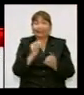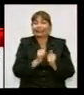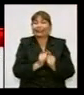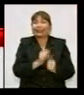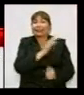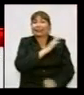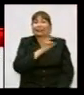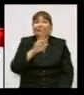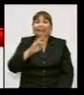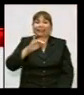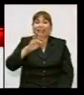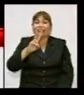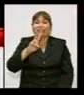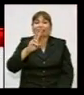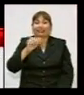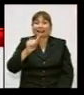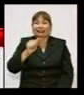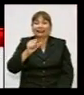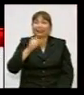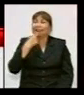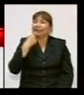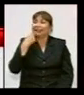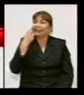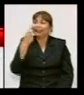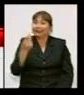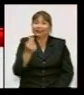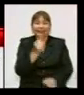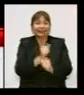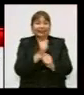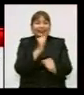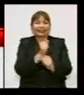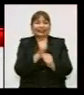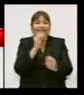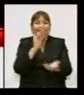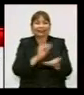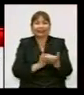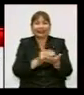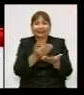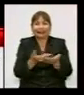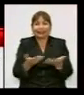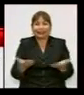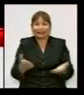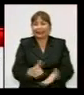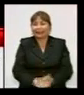comandante Rivas, que es el que más ha trabajado en esta área.